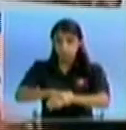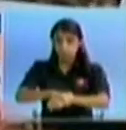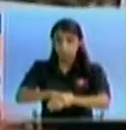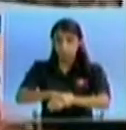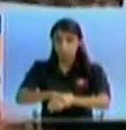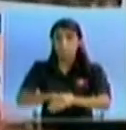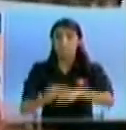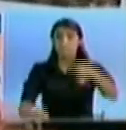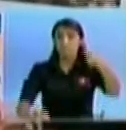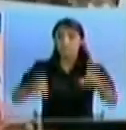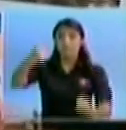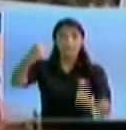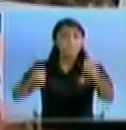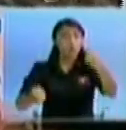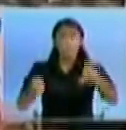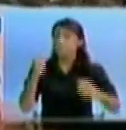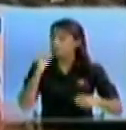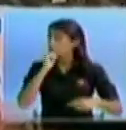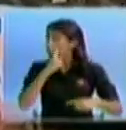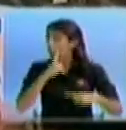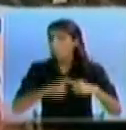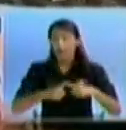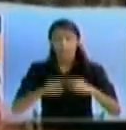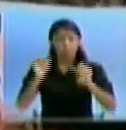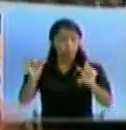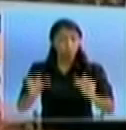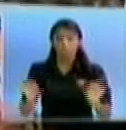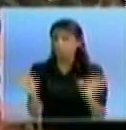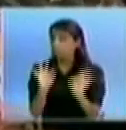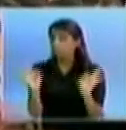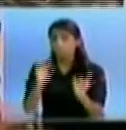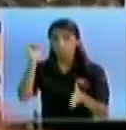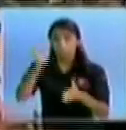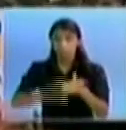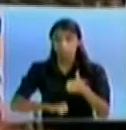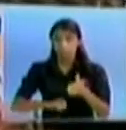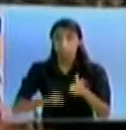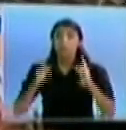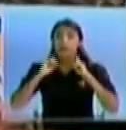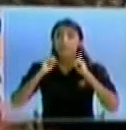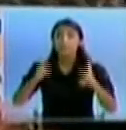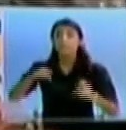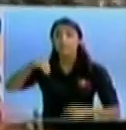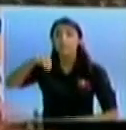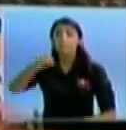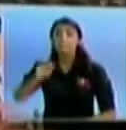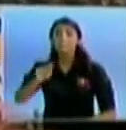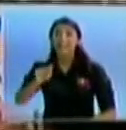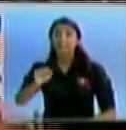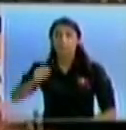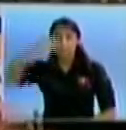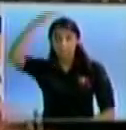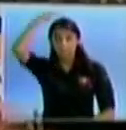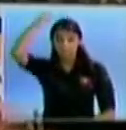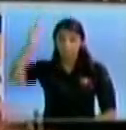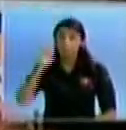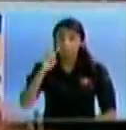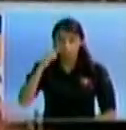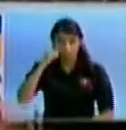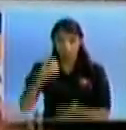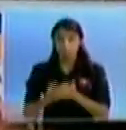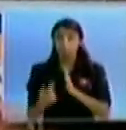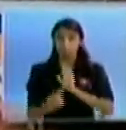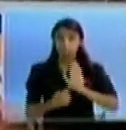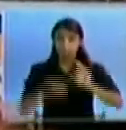las camionetas sin placas, sin identificación, al final de la avenida La Mata. Aquí tenemos una foto